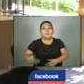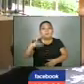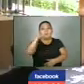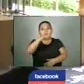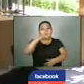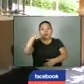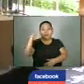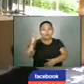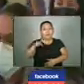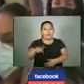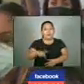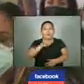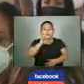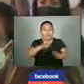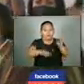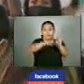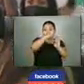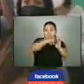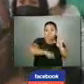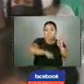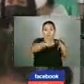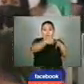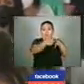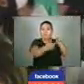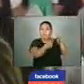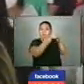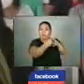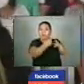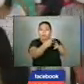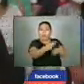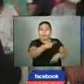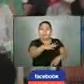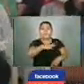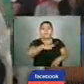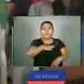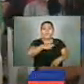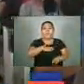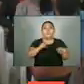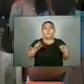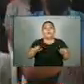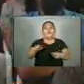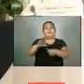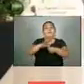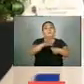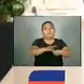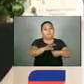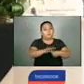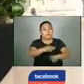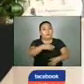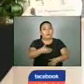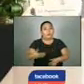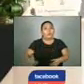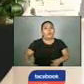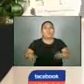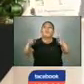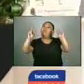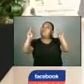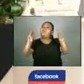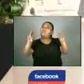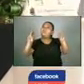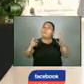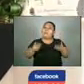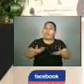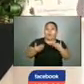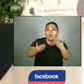sostiene que en las reformas constitucionales se mantiene la alternabilidad para la elección presidencial y en temas relacionados